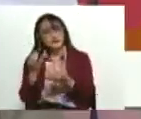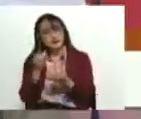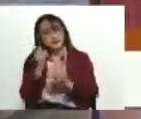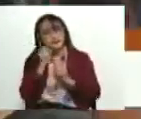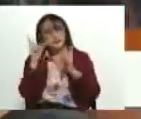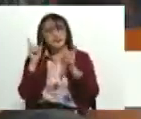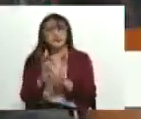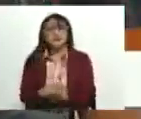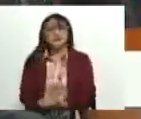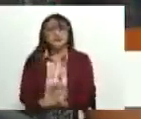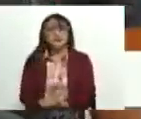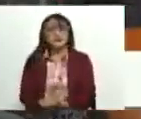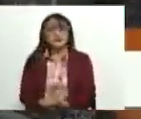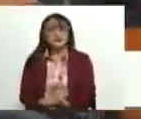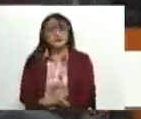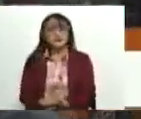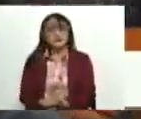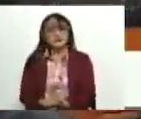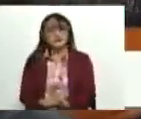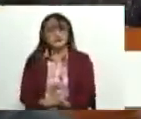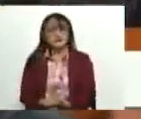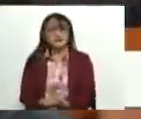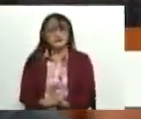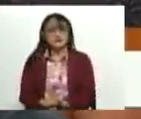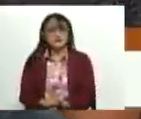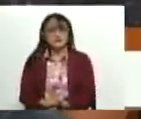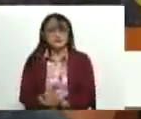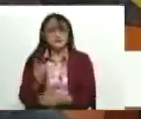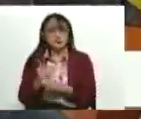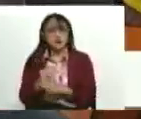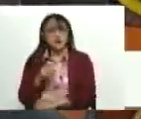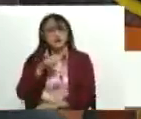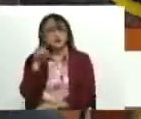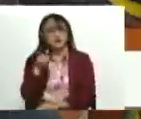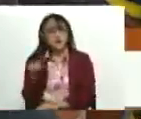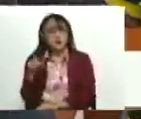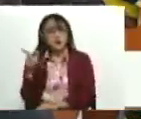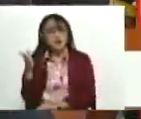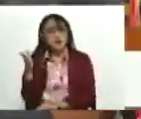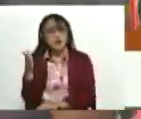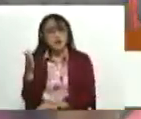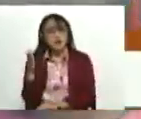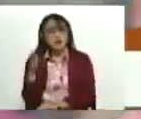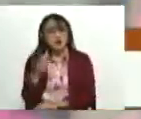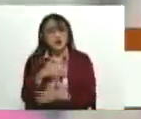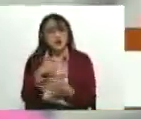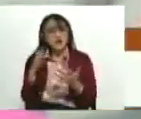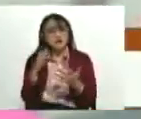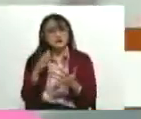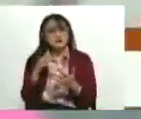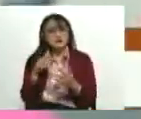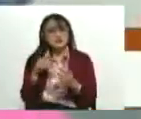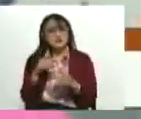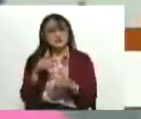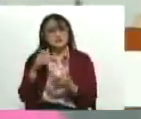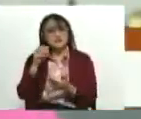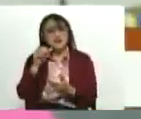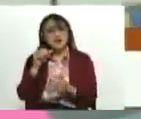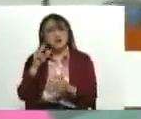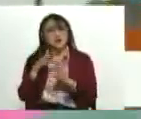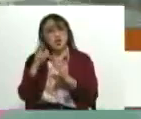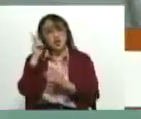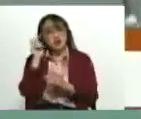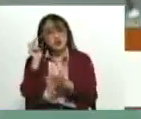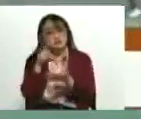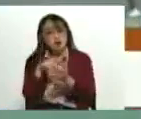impresionante. Igualmente en el Zulia, en la Gran Sabana, los indígenas salieron todos a las calles a